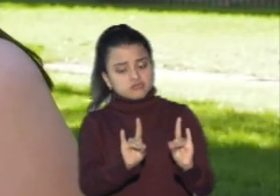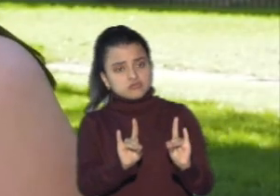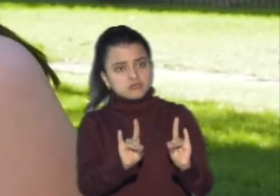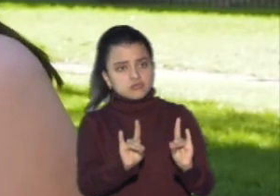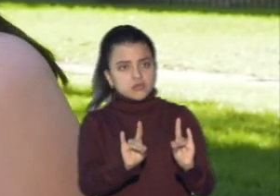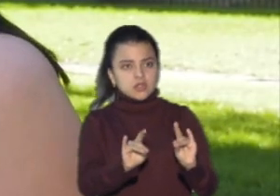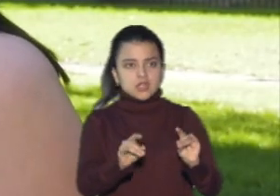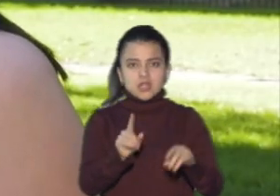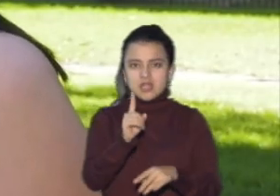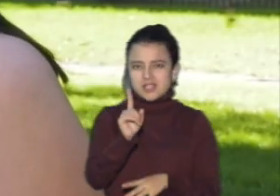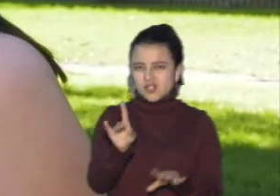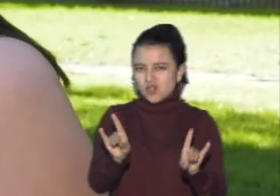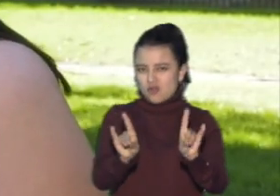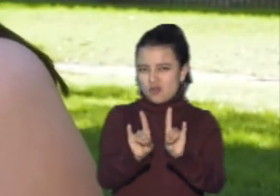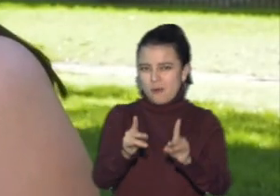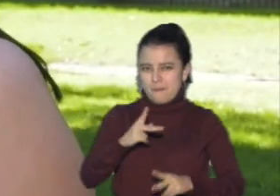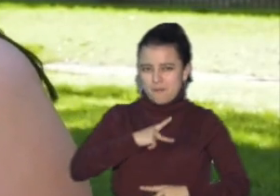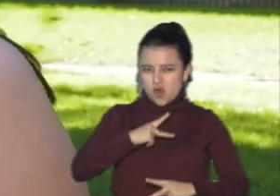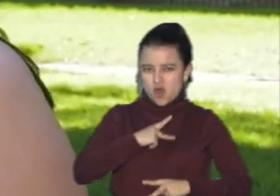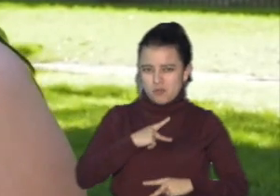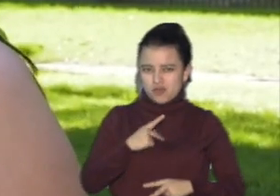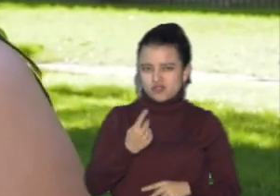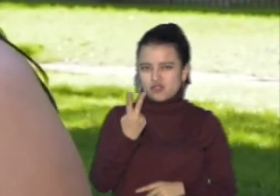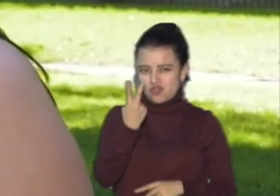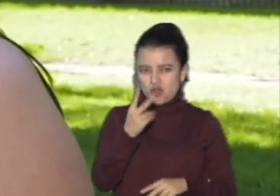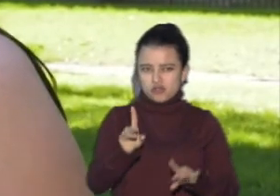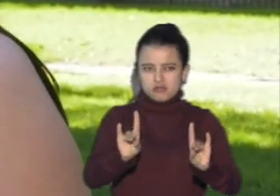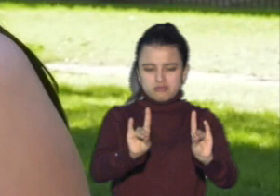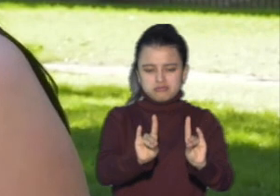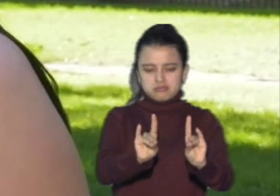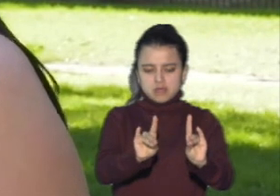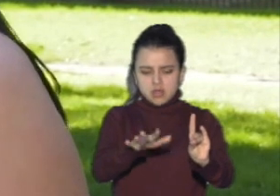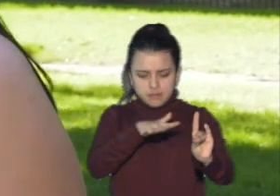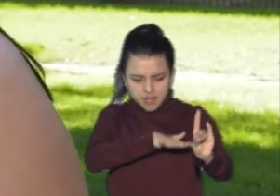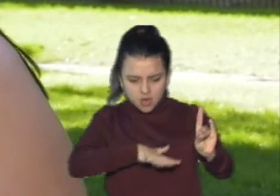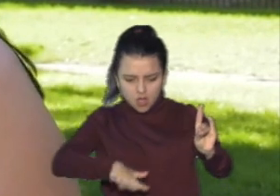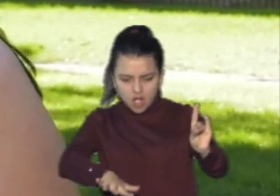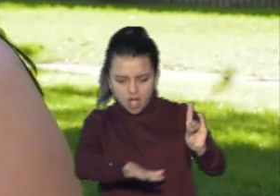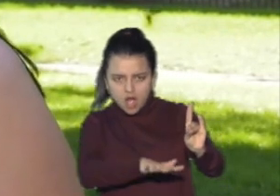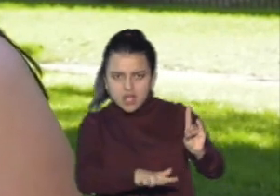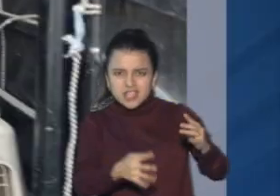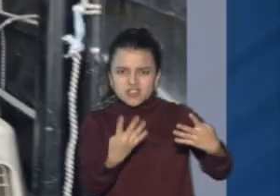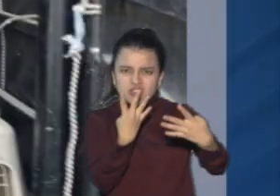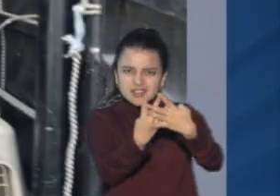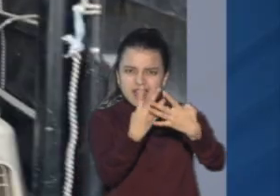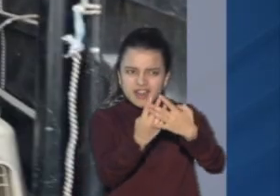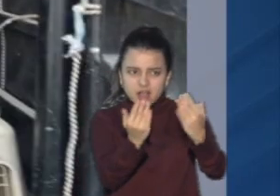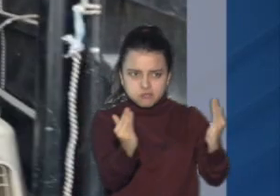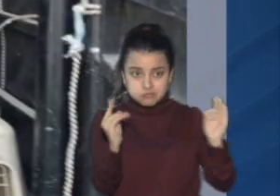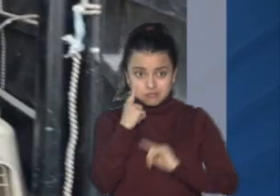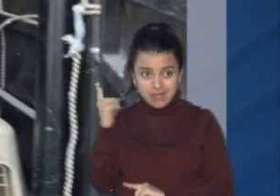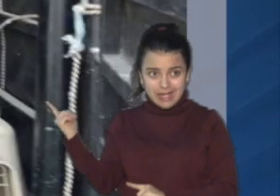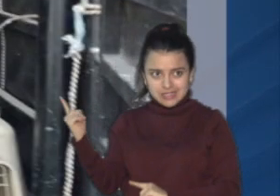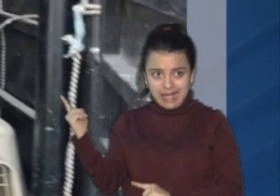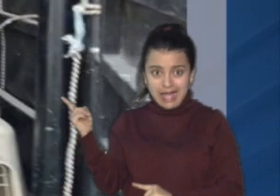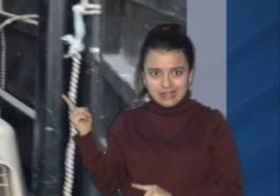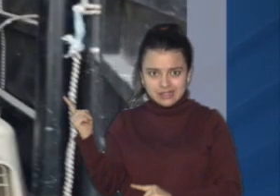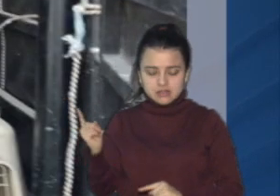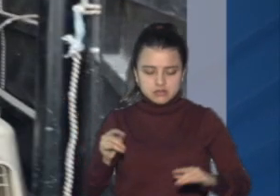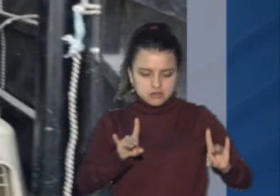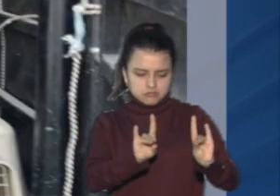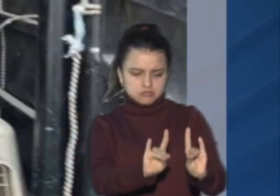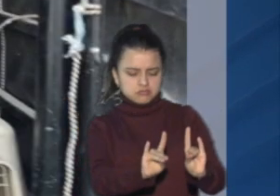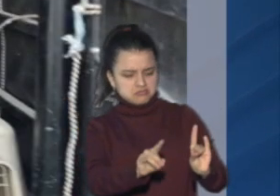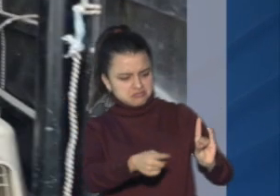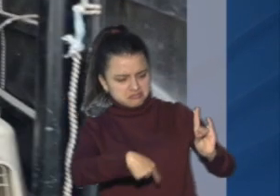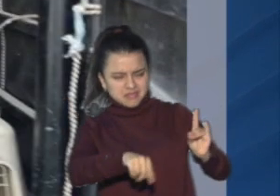mismo huacal, un huacal que no tenía sangre, que no tenía ningún indicio de que hubieran peleado en ese momento. Ante las dudas de los dueños de Tato y Seú